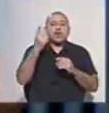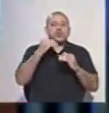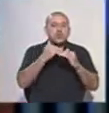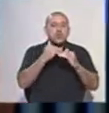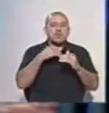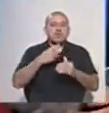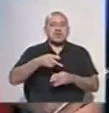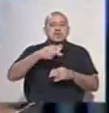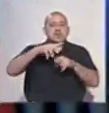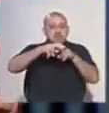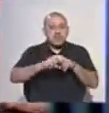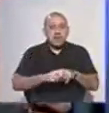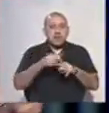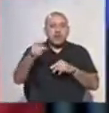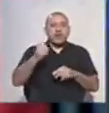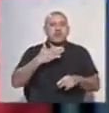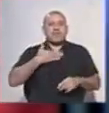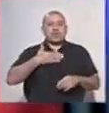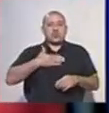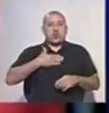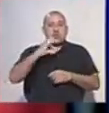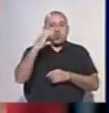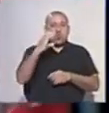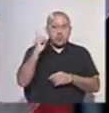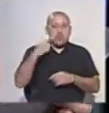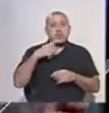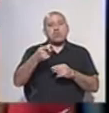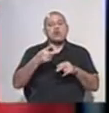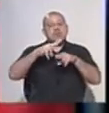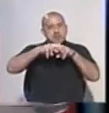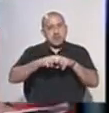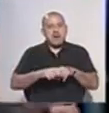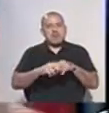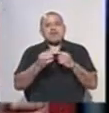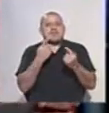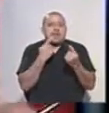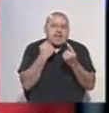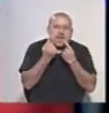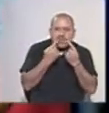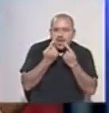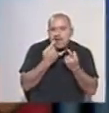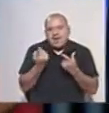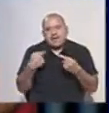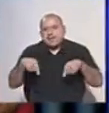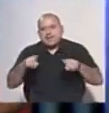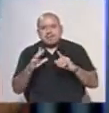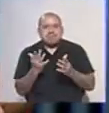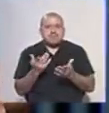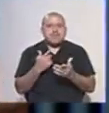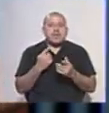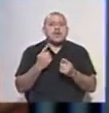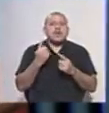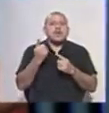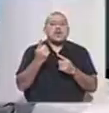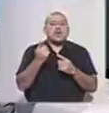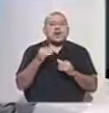yo éramos muy... ¿Viste cuando ibas ibas a ver murga? Pero también ibas a ir al tablado a salir. Y a jugar al bingo,